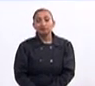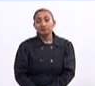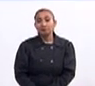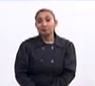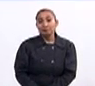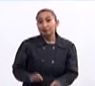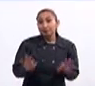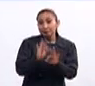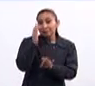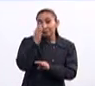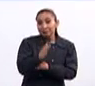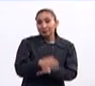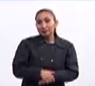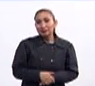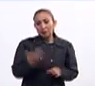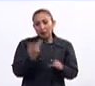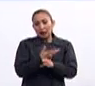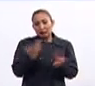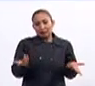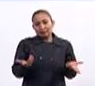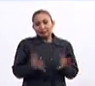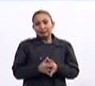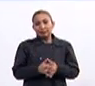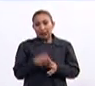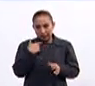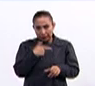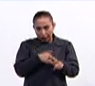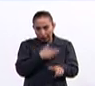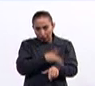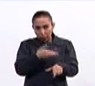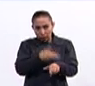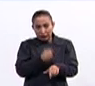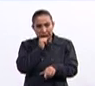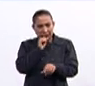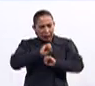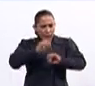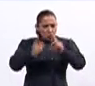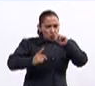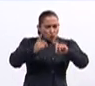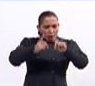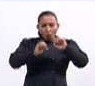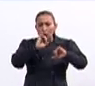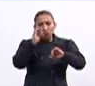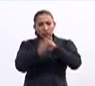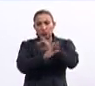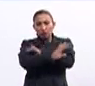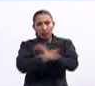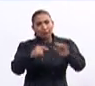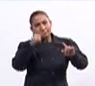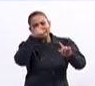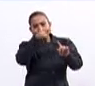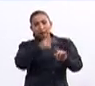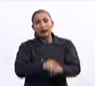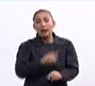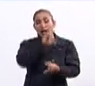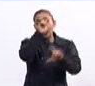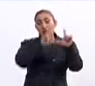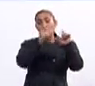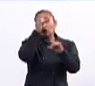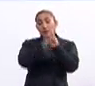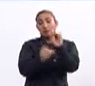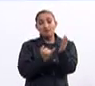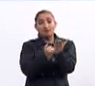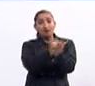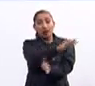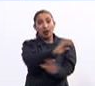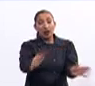muy importante esa ¿No? pregunta. Porque, ¿qué pasa ahí? ¿Sigue el proceso si todavía no queda claro o ya son la última voz? A nivel nacional es la última